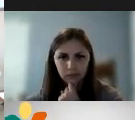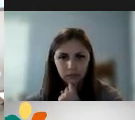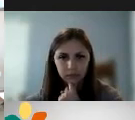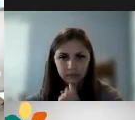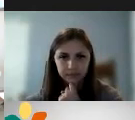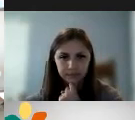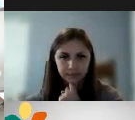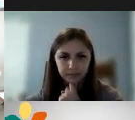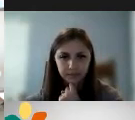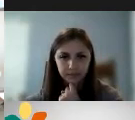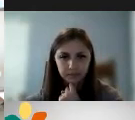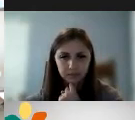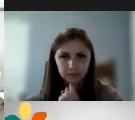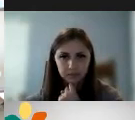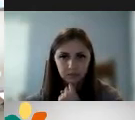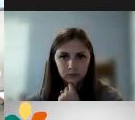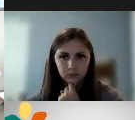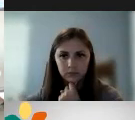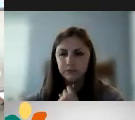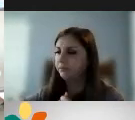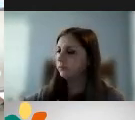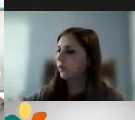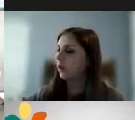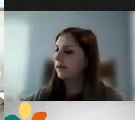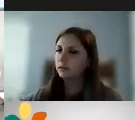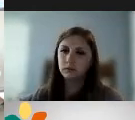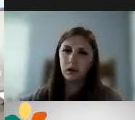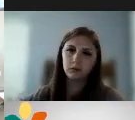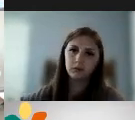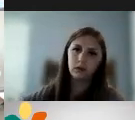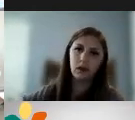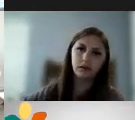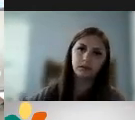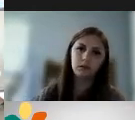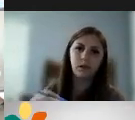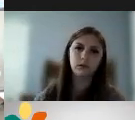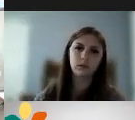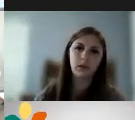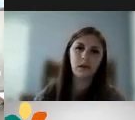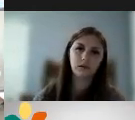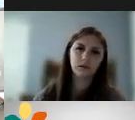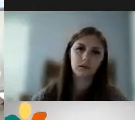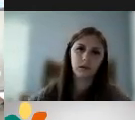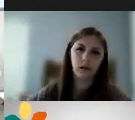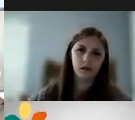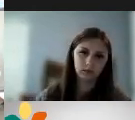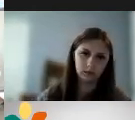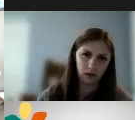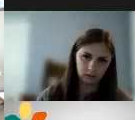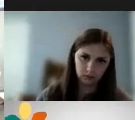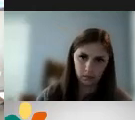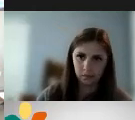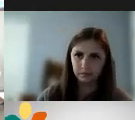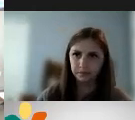específica etnicidad con lo que se refiere a propósitos de examinar y acceder de una manera